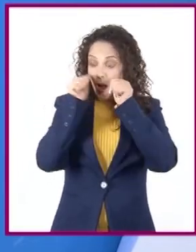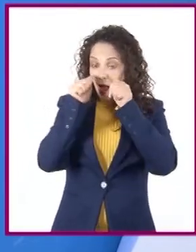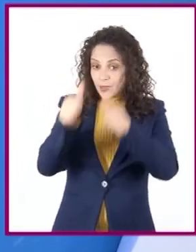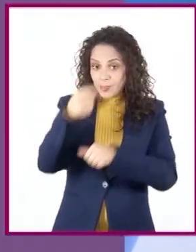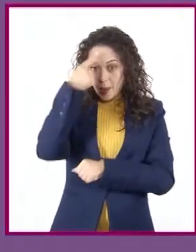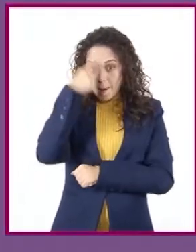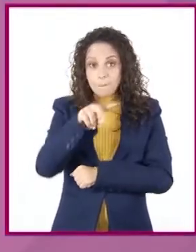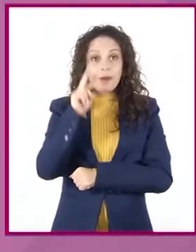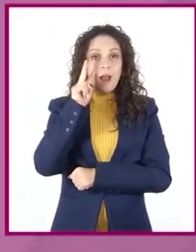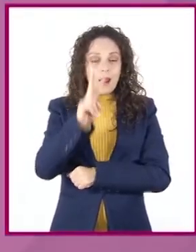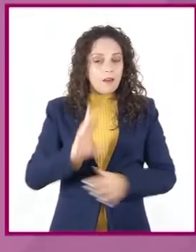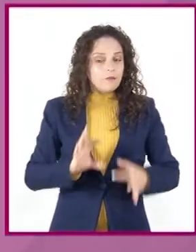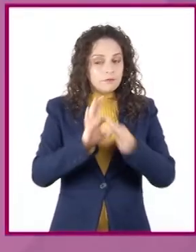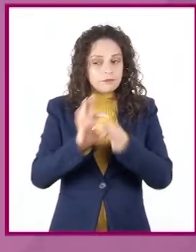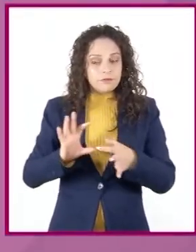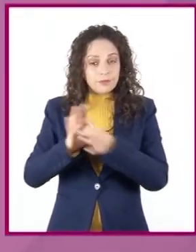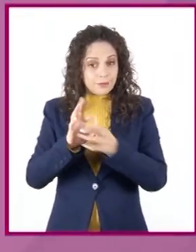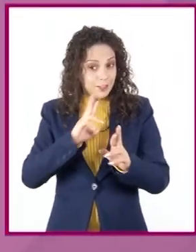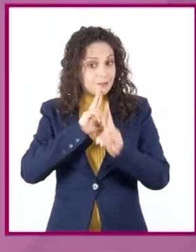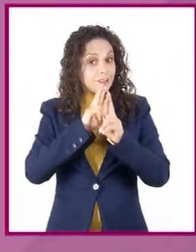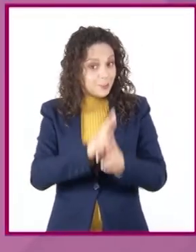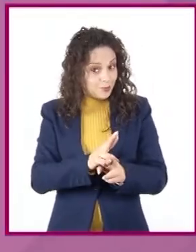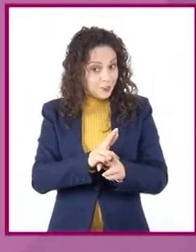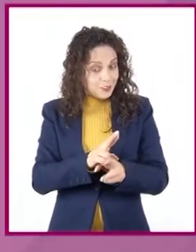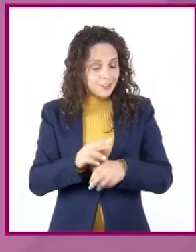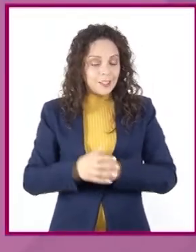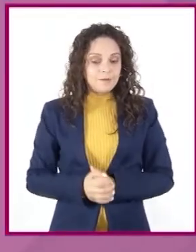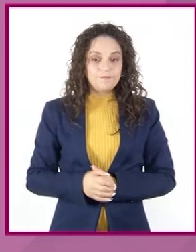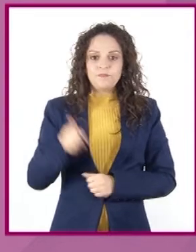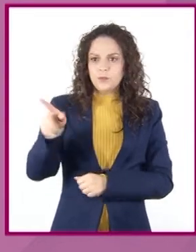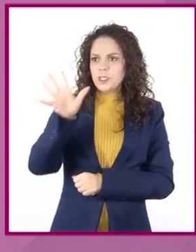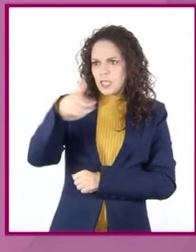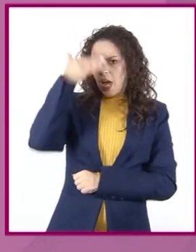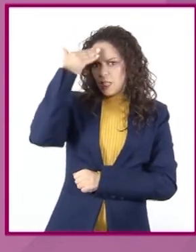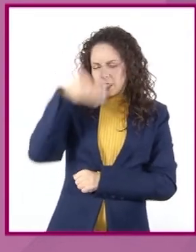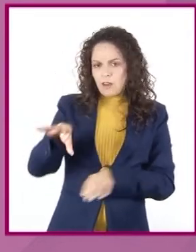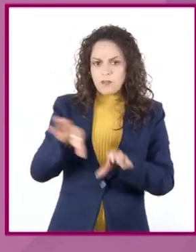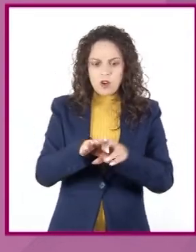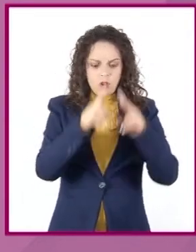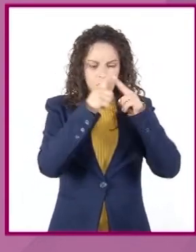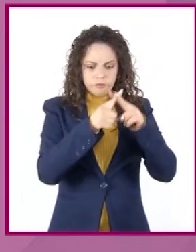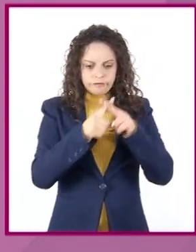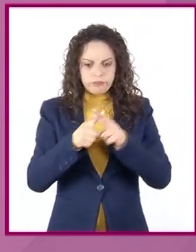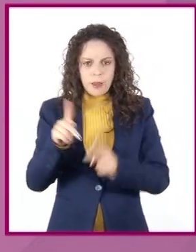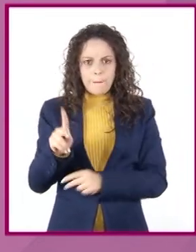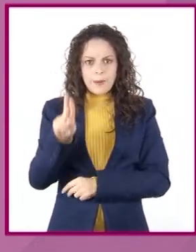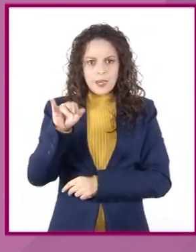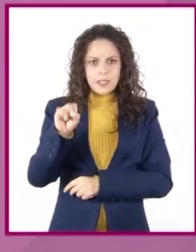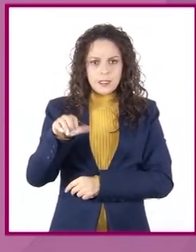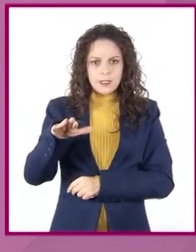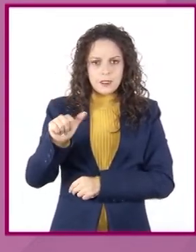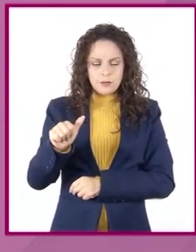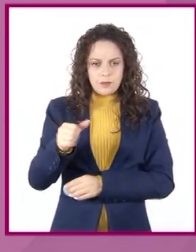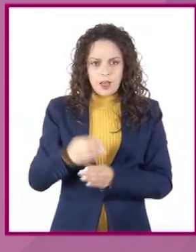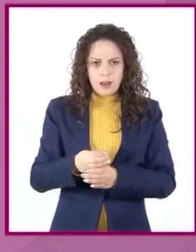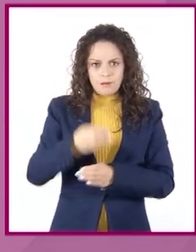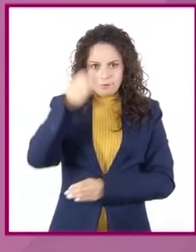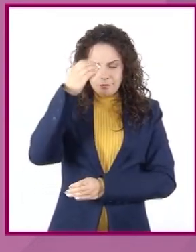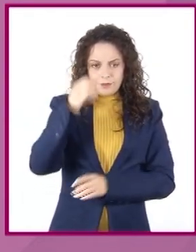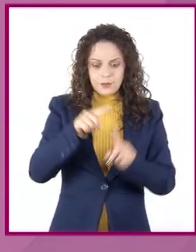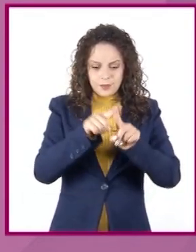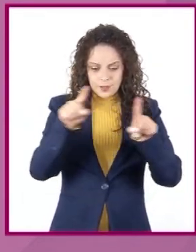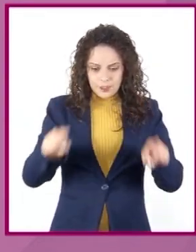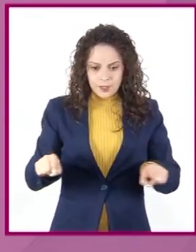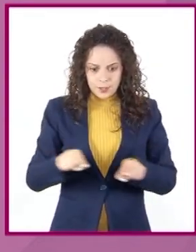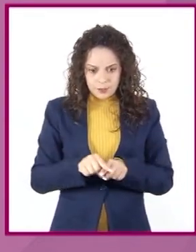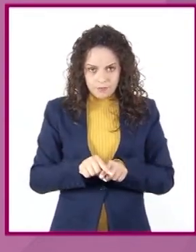respuestas. Ya sabes calcular el volumen de prismas triangulares y los que tienen como base un cuadrilátero.